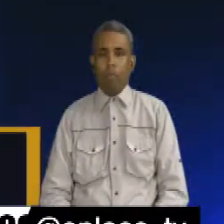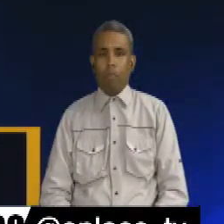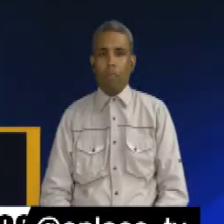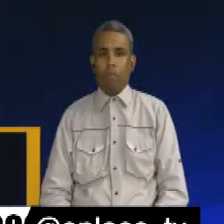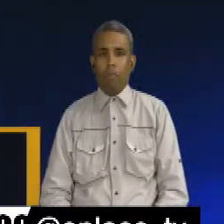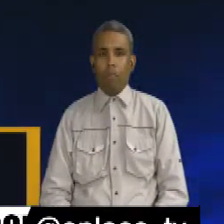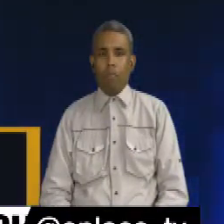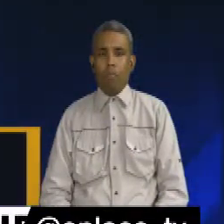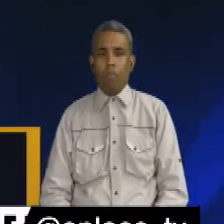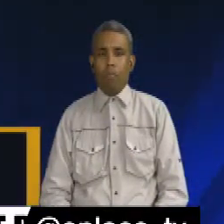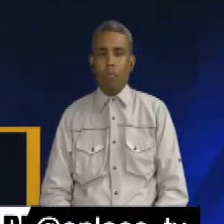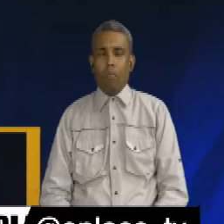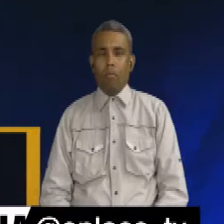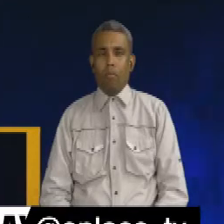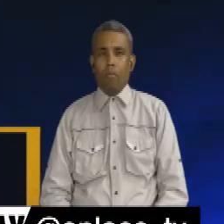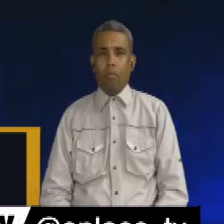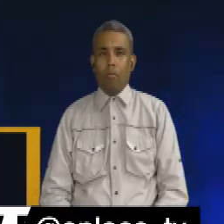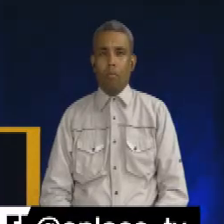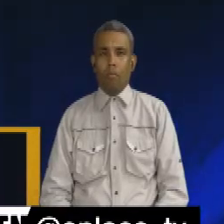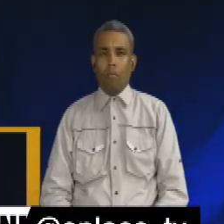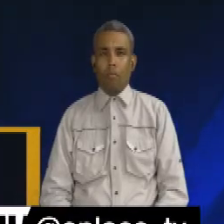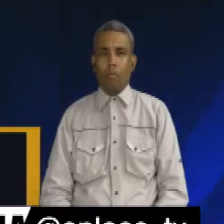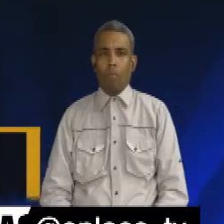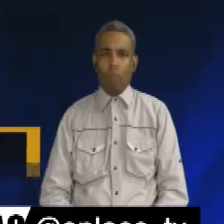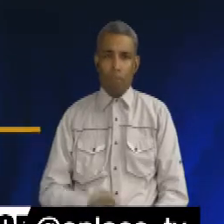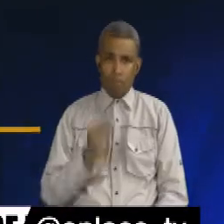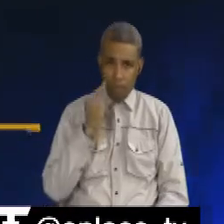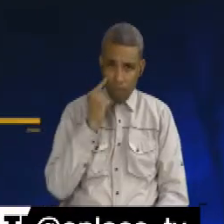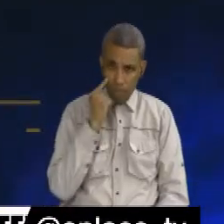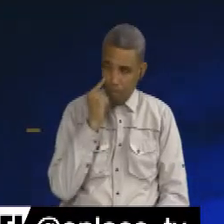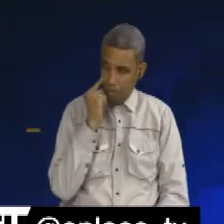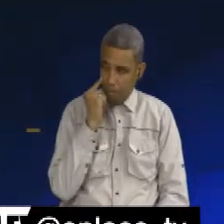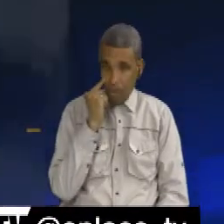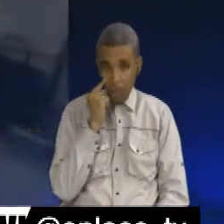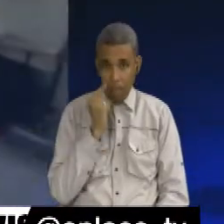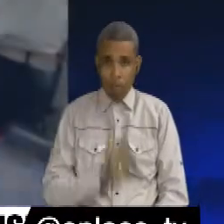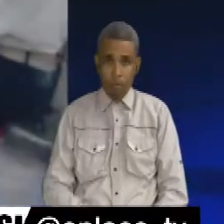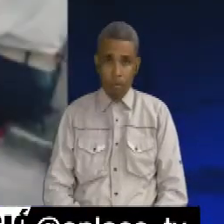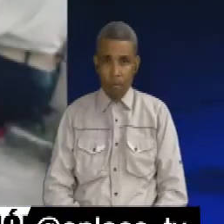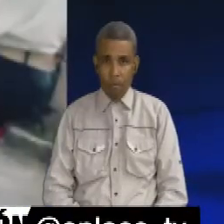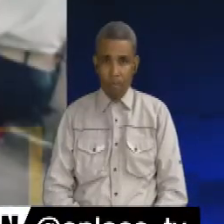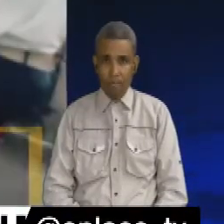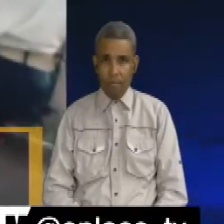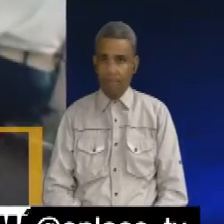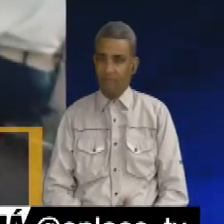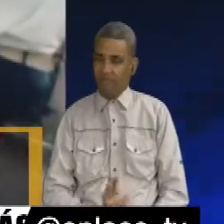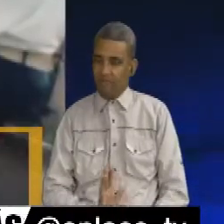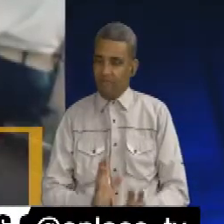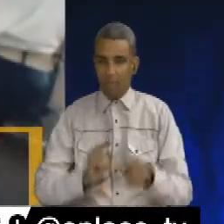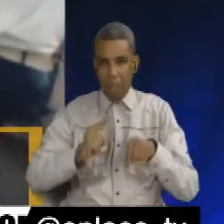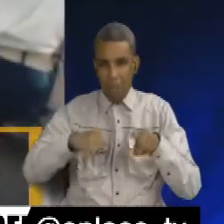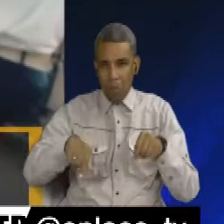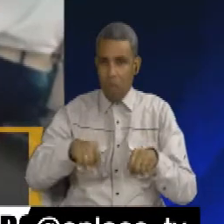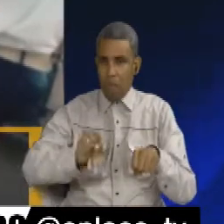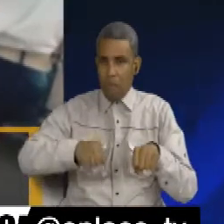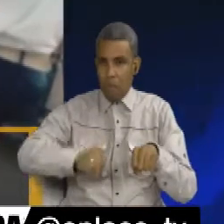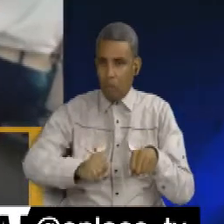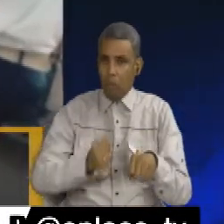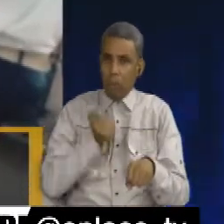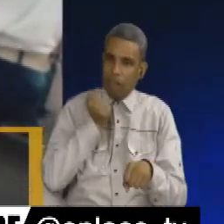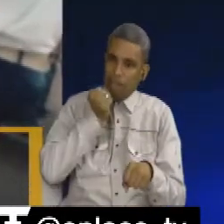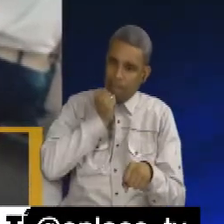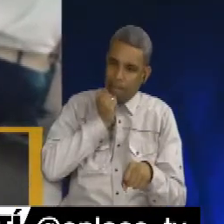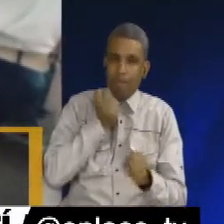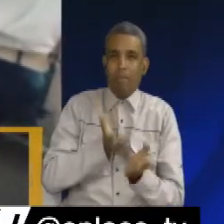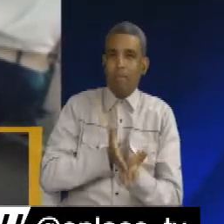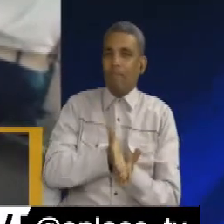Nuestro reportero ciudadano, empezamos mostrándoles esta fotografía que evidencia una vez más las imprudencias de algunos conductores de motocicleta transportando